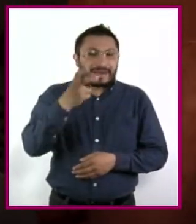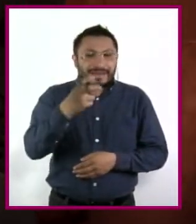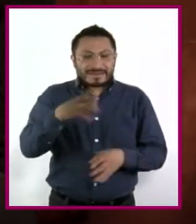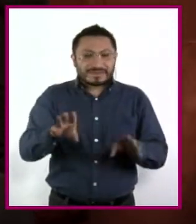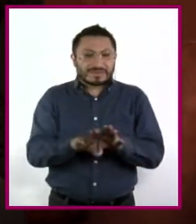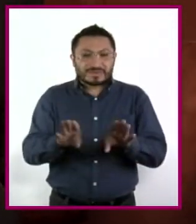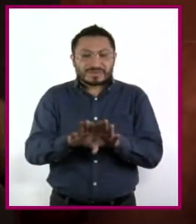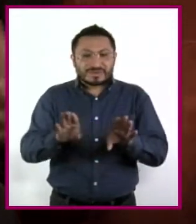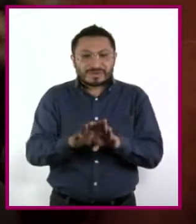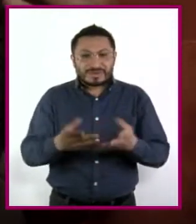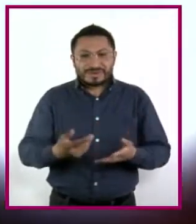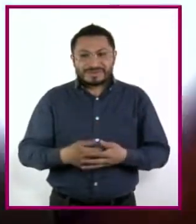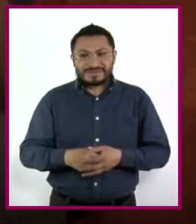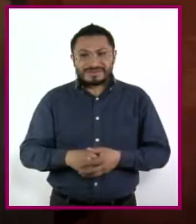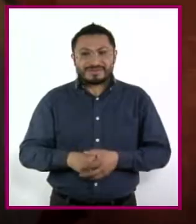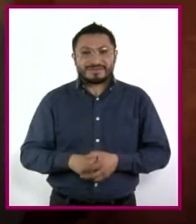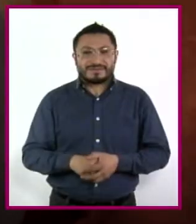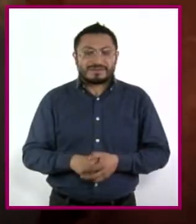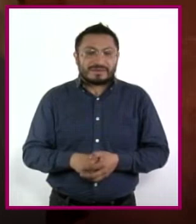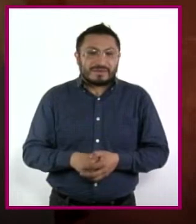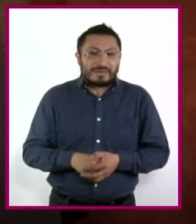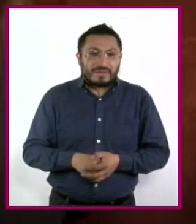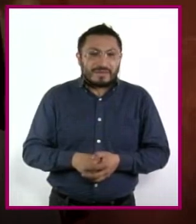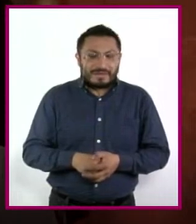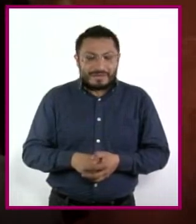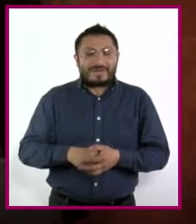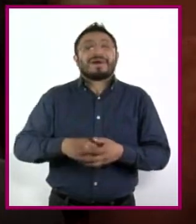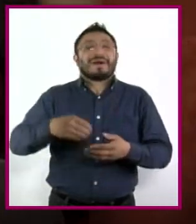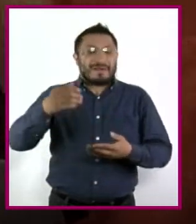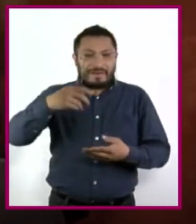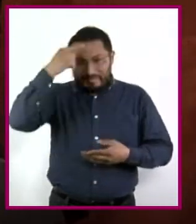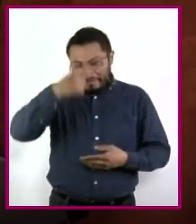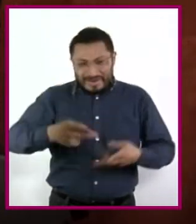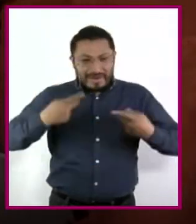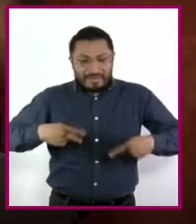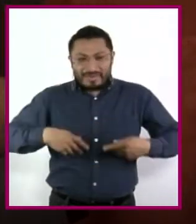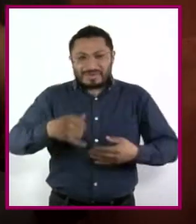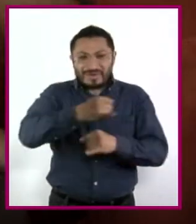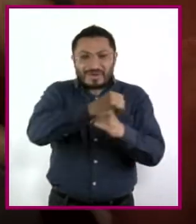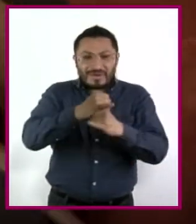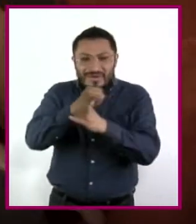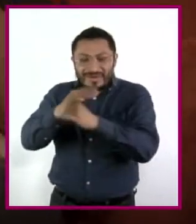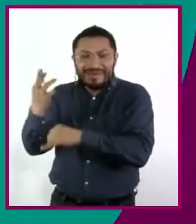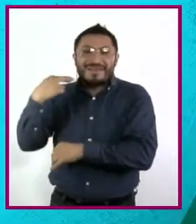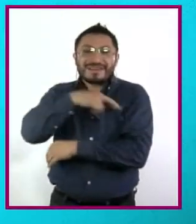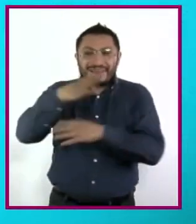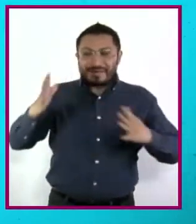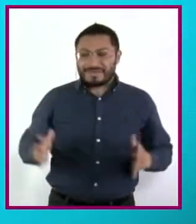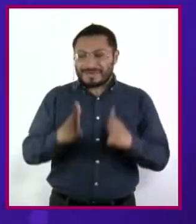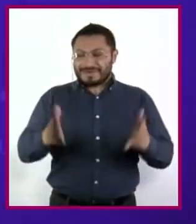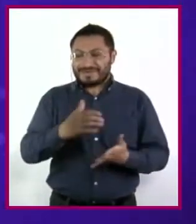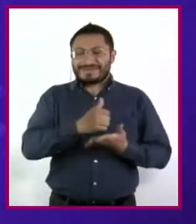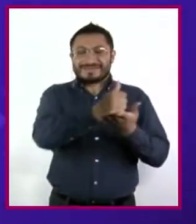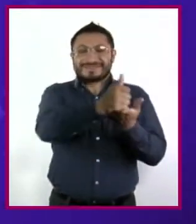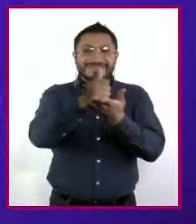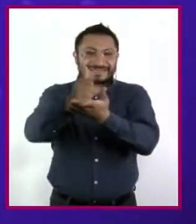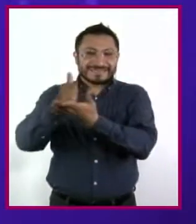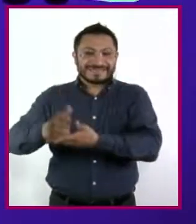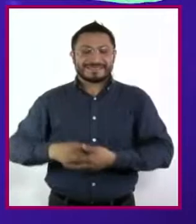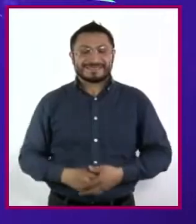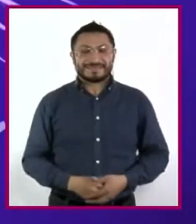caso para... ¡Los Investigadores Rápidos y Animosos!